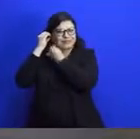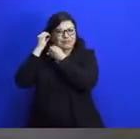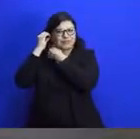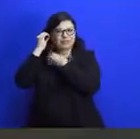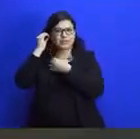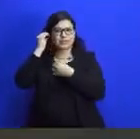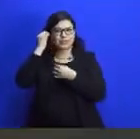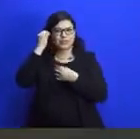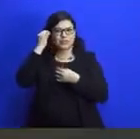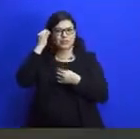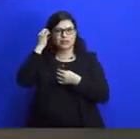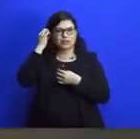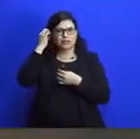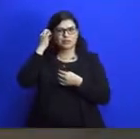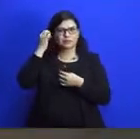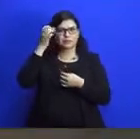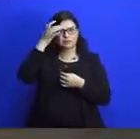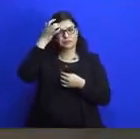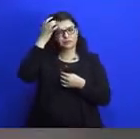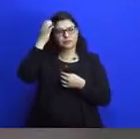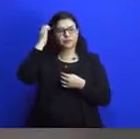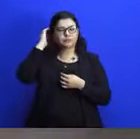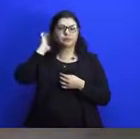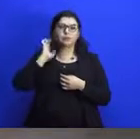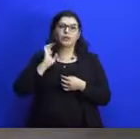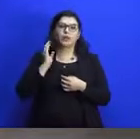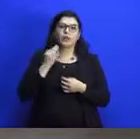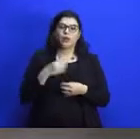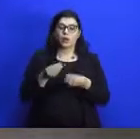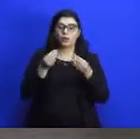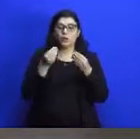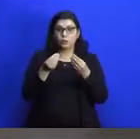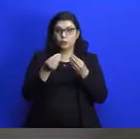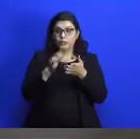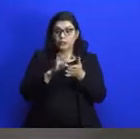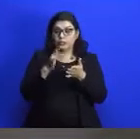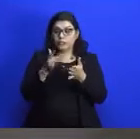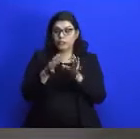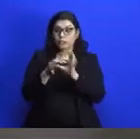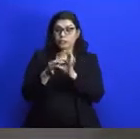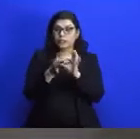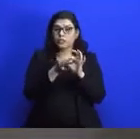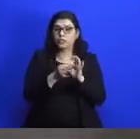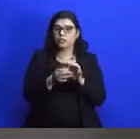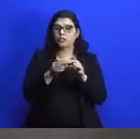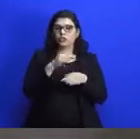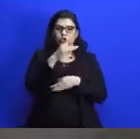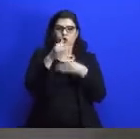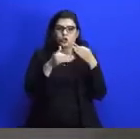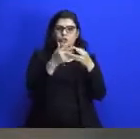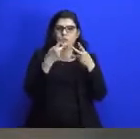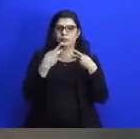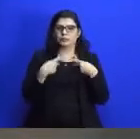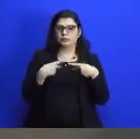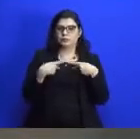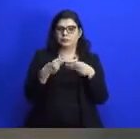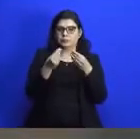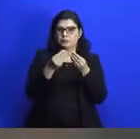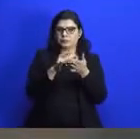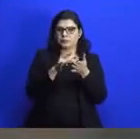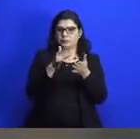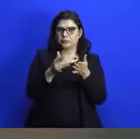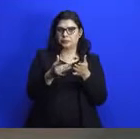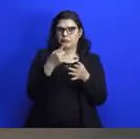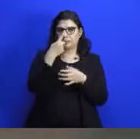Muchas gracias, Mariana, por esta alianza, pero también muchas gracias a todos los que hacen parte de este proceso, ¿no? Las asociados